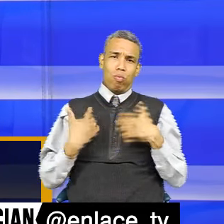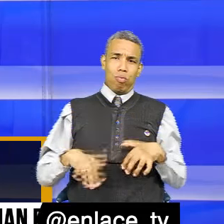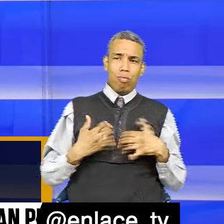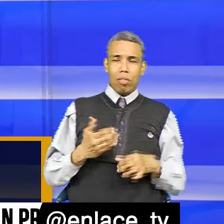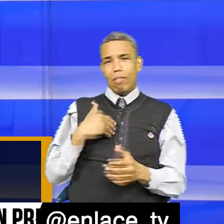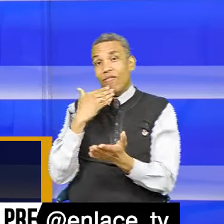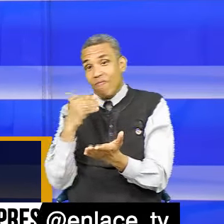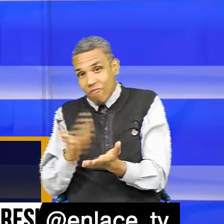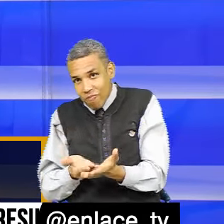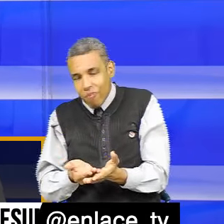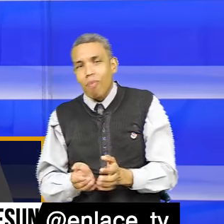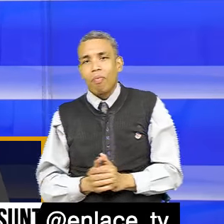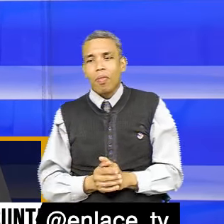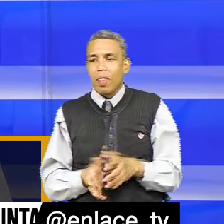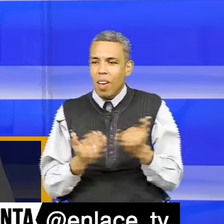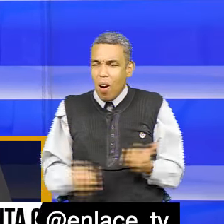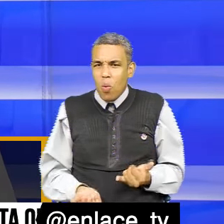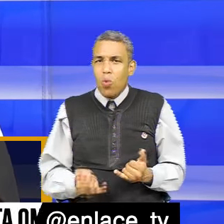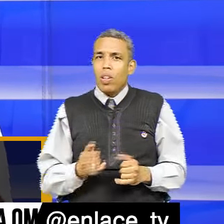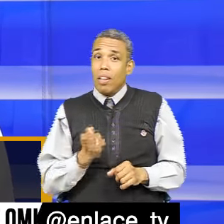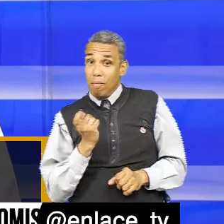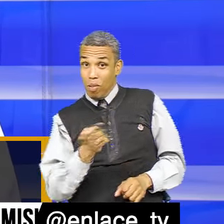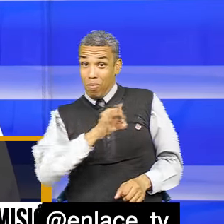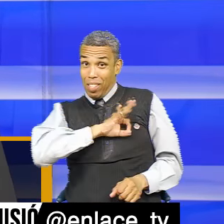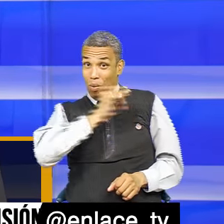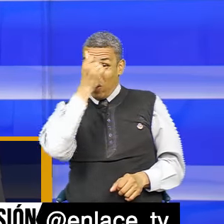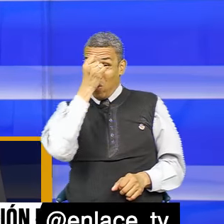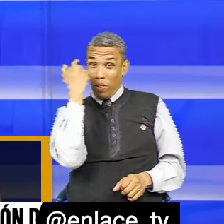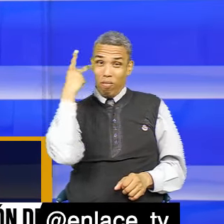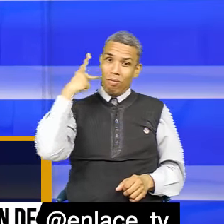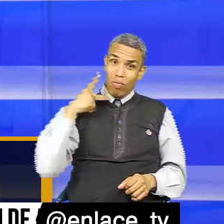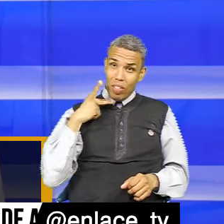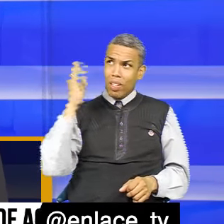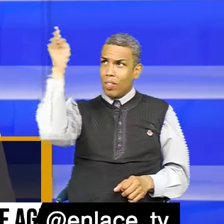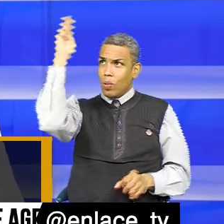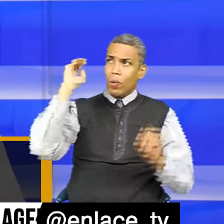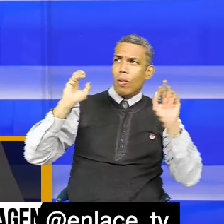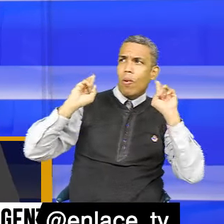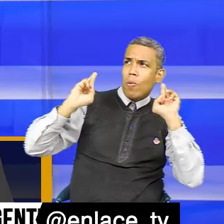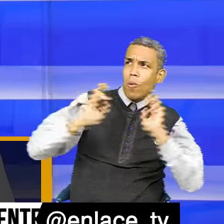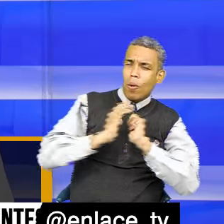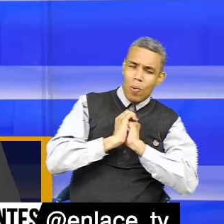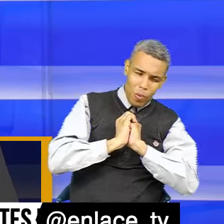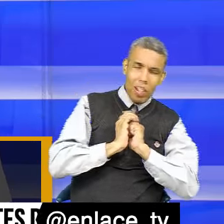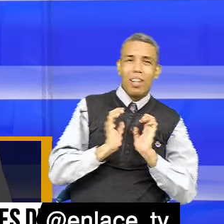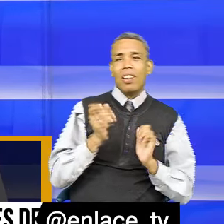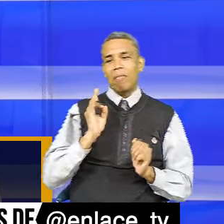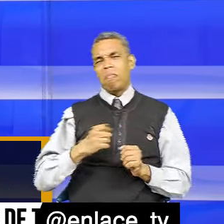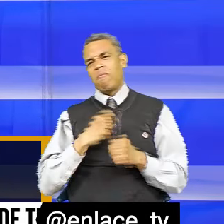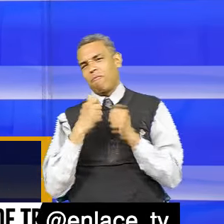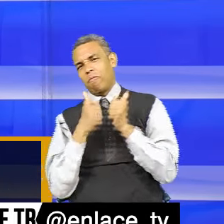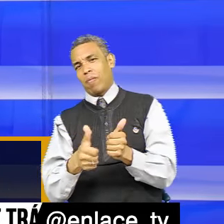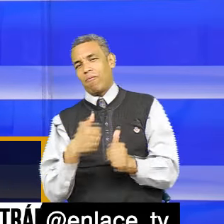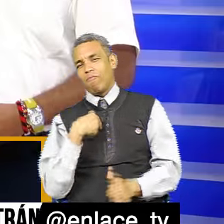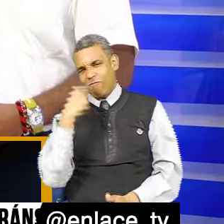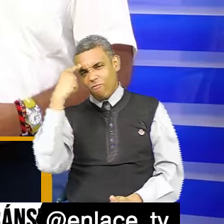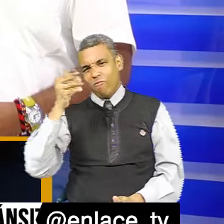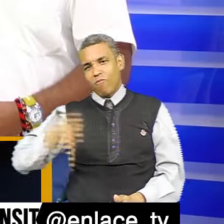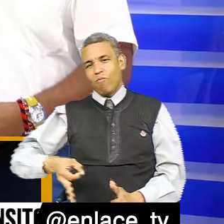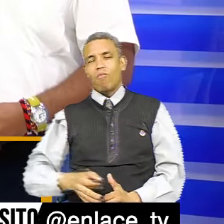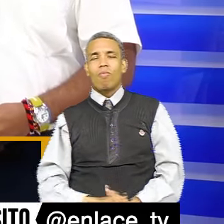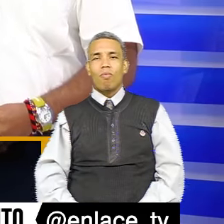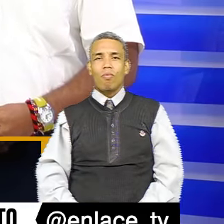poder traerle alegría a este sector el sábado y el domingo, si Dios lo permite. Todo está puesto en las manos de Dios, que sé que nos va a ir muy, pero muy bien. Bueno,